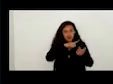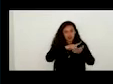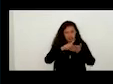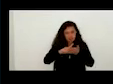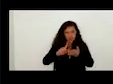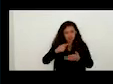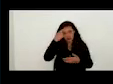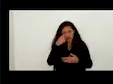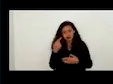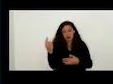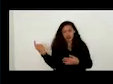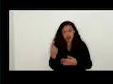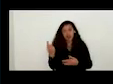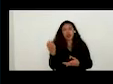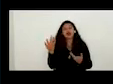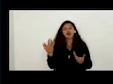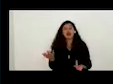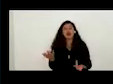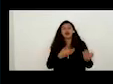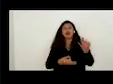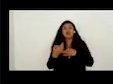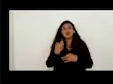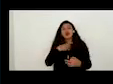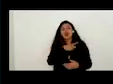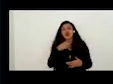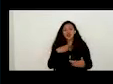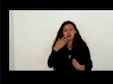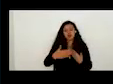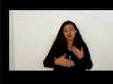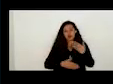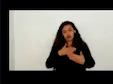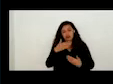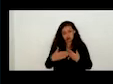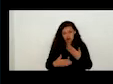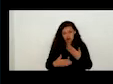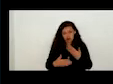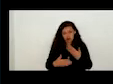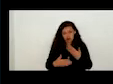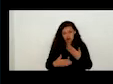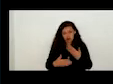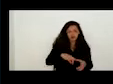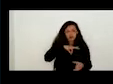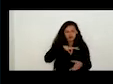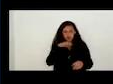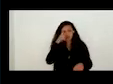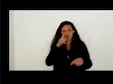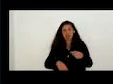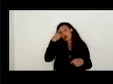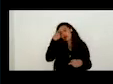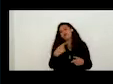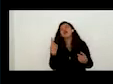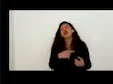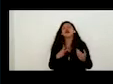que todo debe llevar un proceso de lavado, desinfección, para evitar